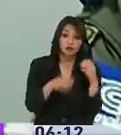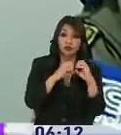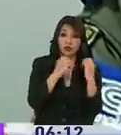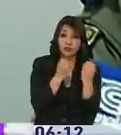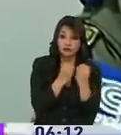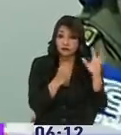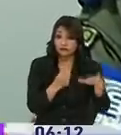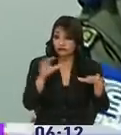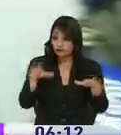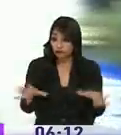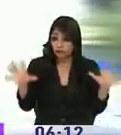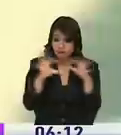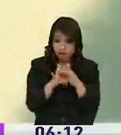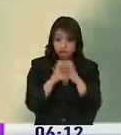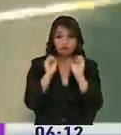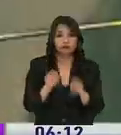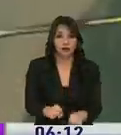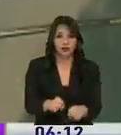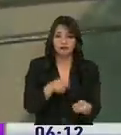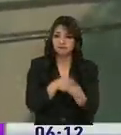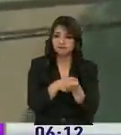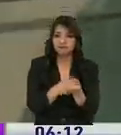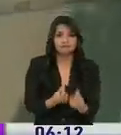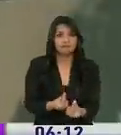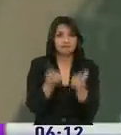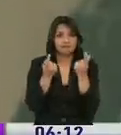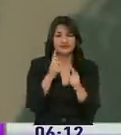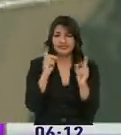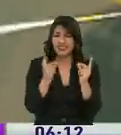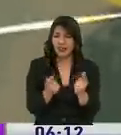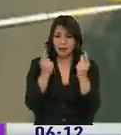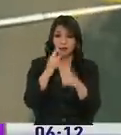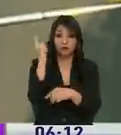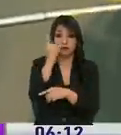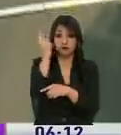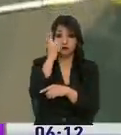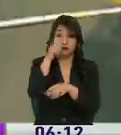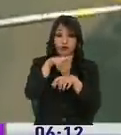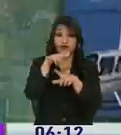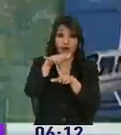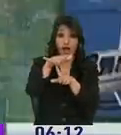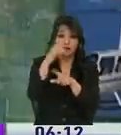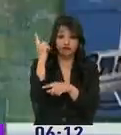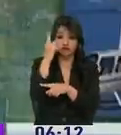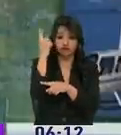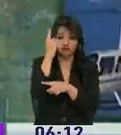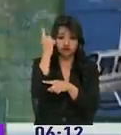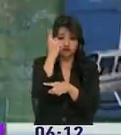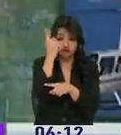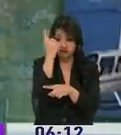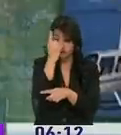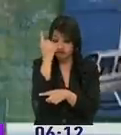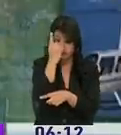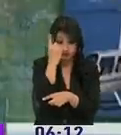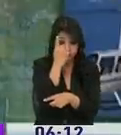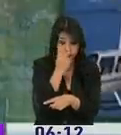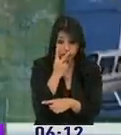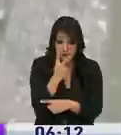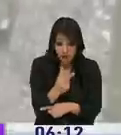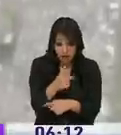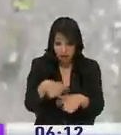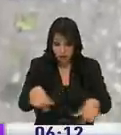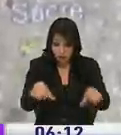Estado, pudimos triangular. De inmediato, un helicóptero de la FAE empezó el sobrevuelo para identificar el punto que permita